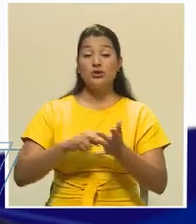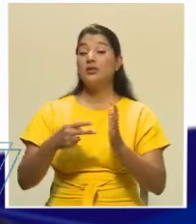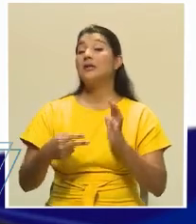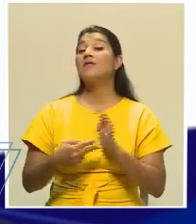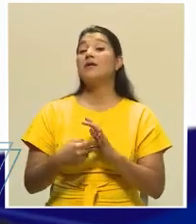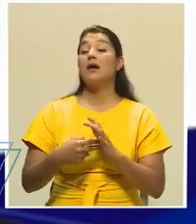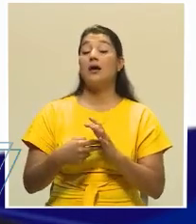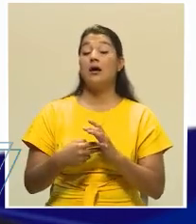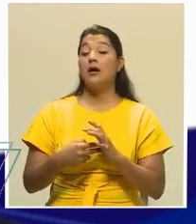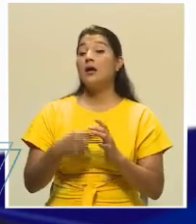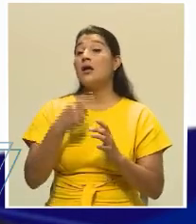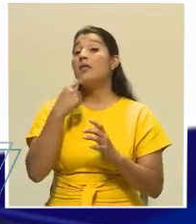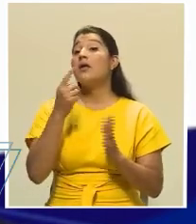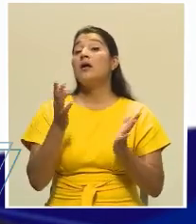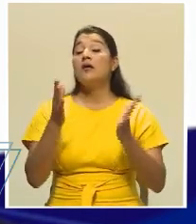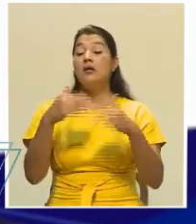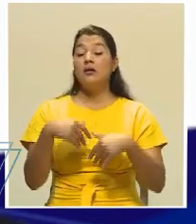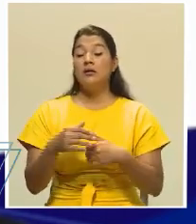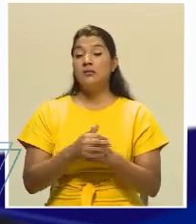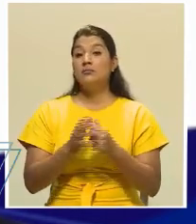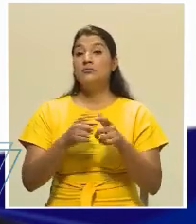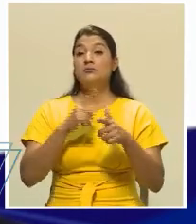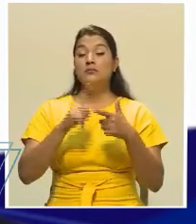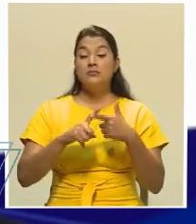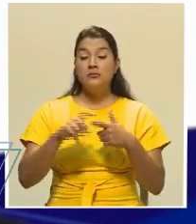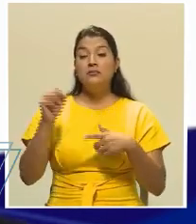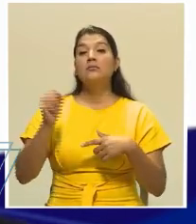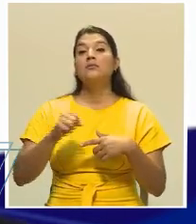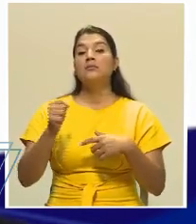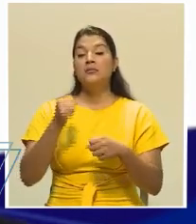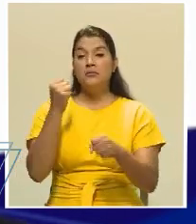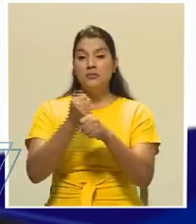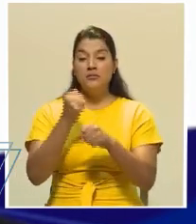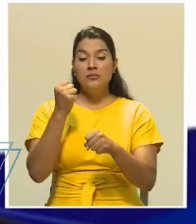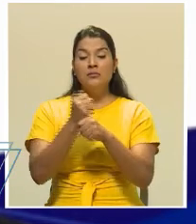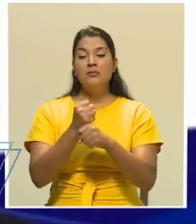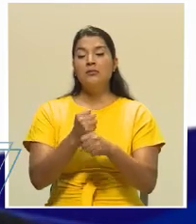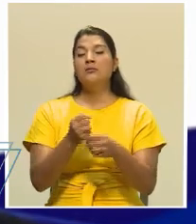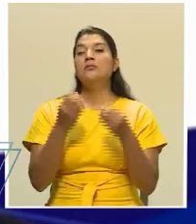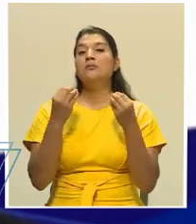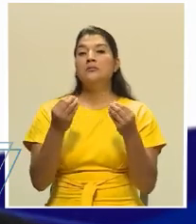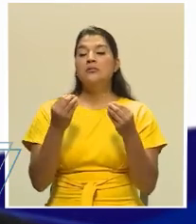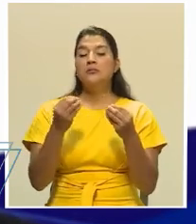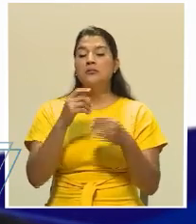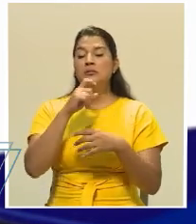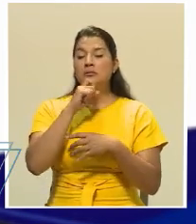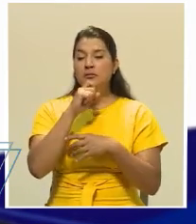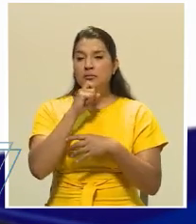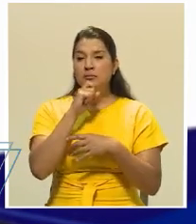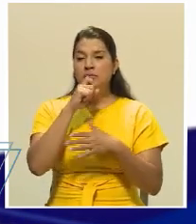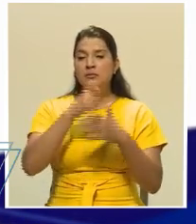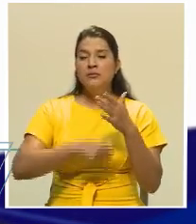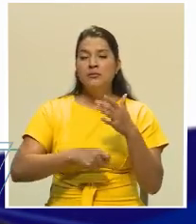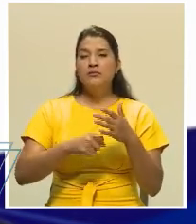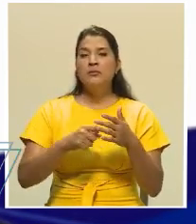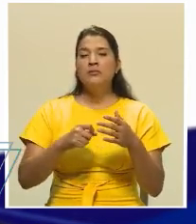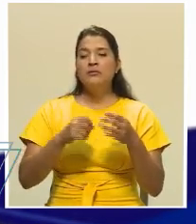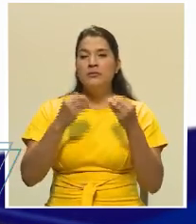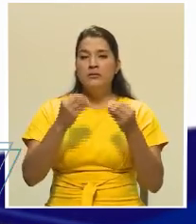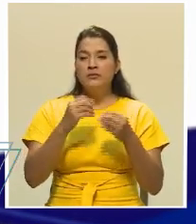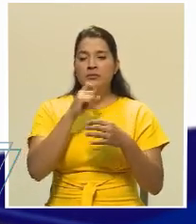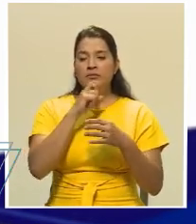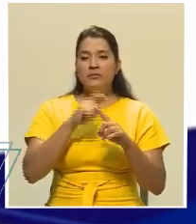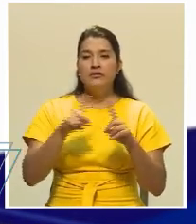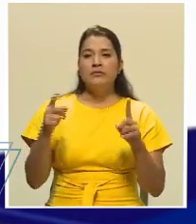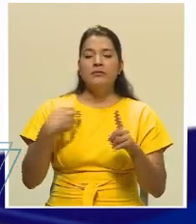y no pasa nada, ¿verdad? Entonces sí, es una labor bastante dura, es rudo,